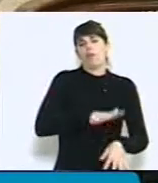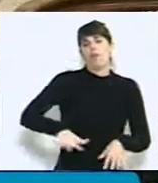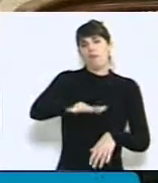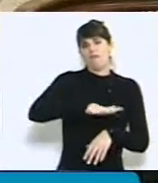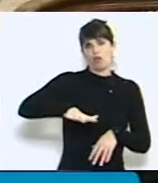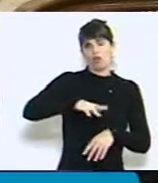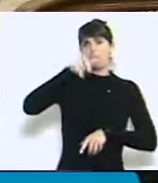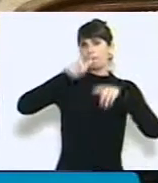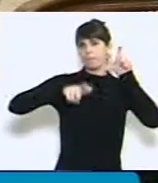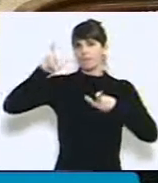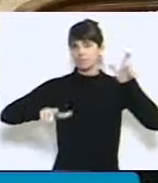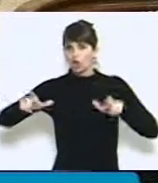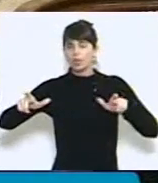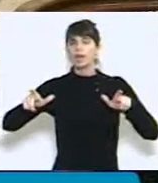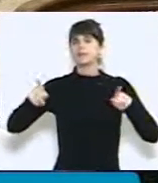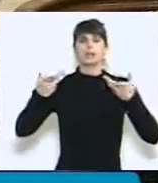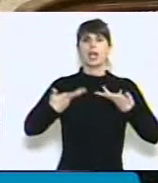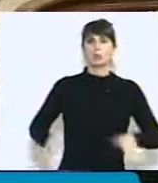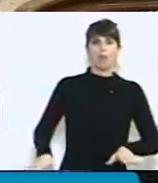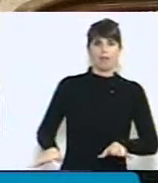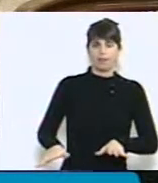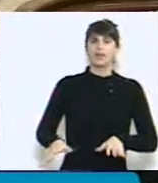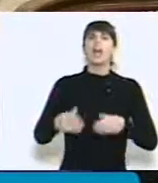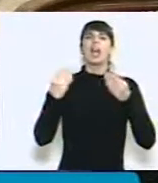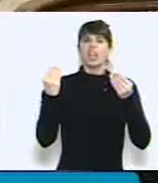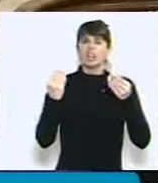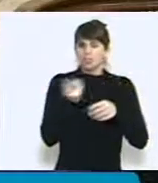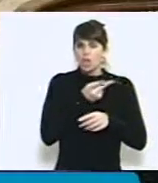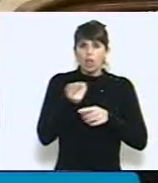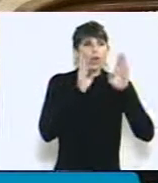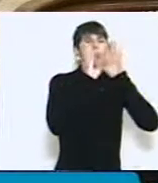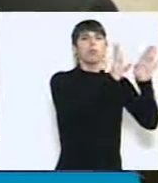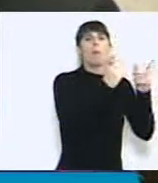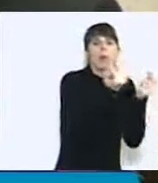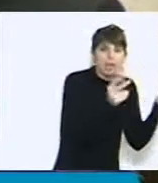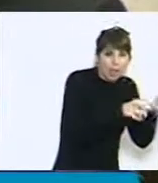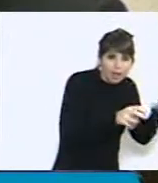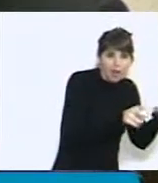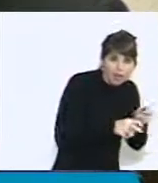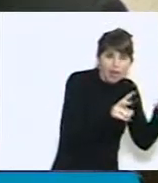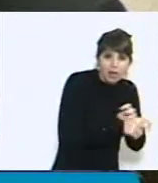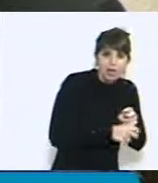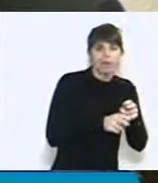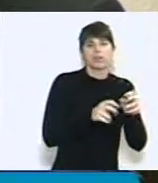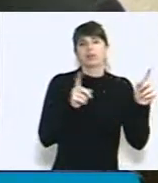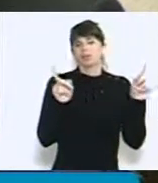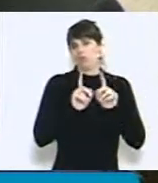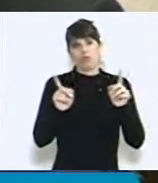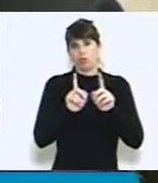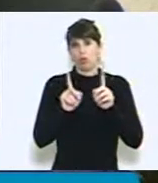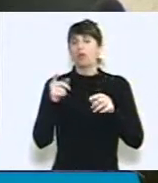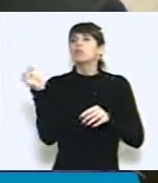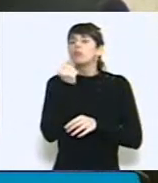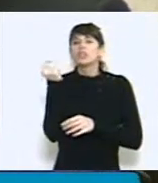la naturaleza no deben estar al servicio del dinero. Digamos no a una economía de exclusión